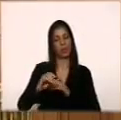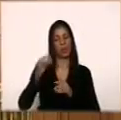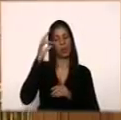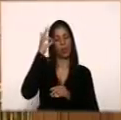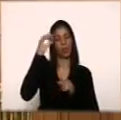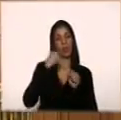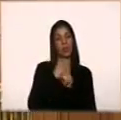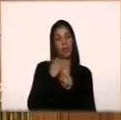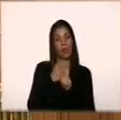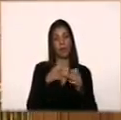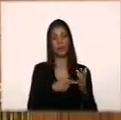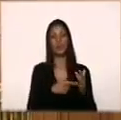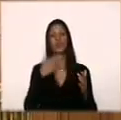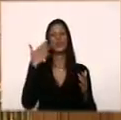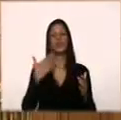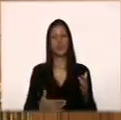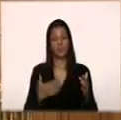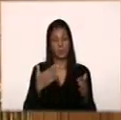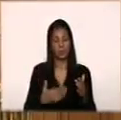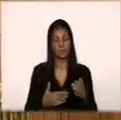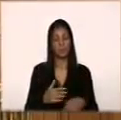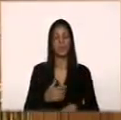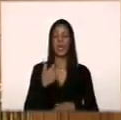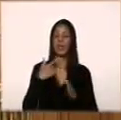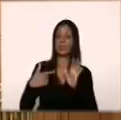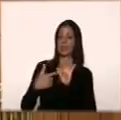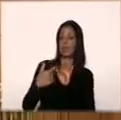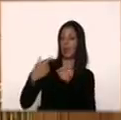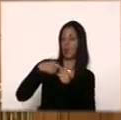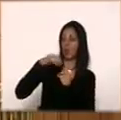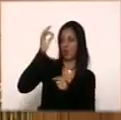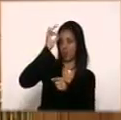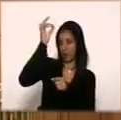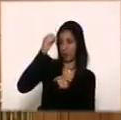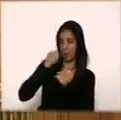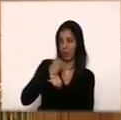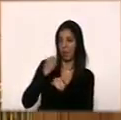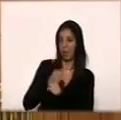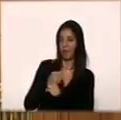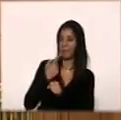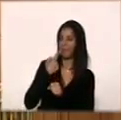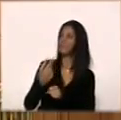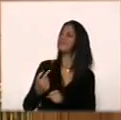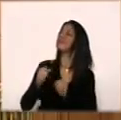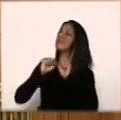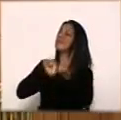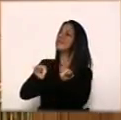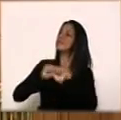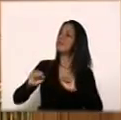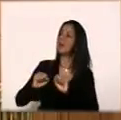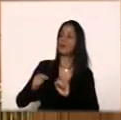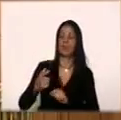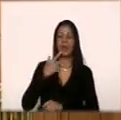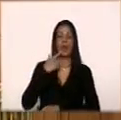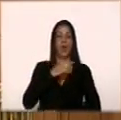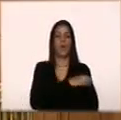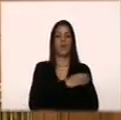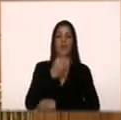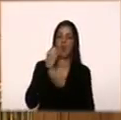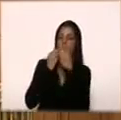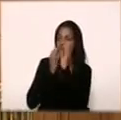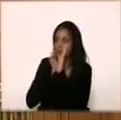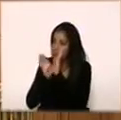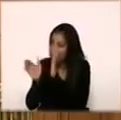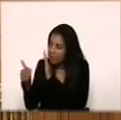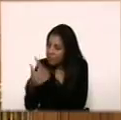también viene a decirle basta a los que prefieren que se pudran los alimentos y no sacarlos al mercado para